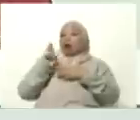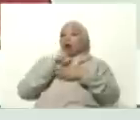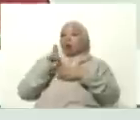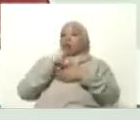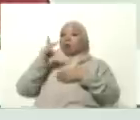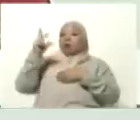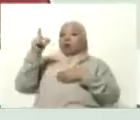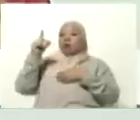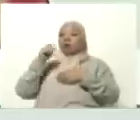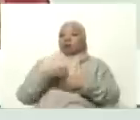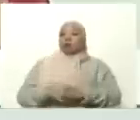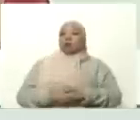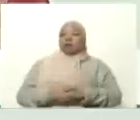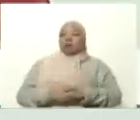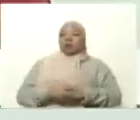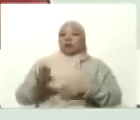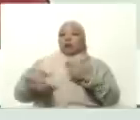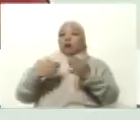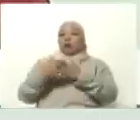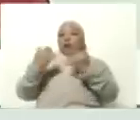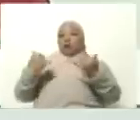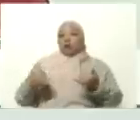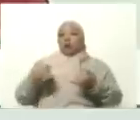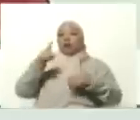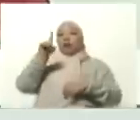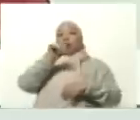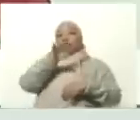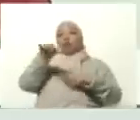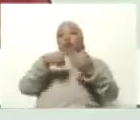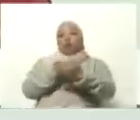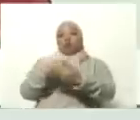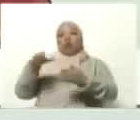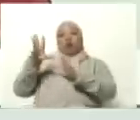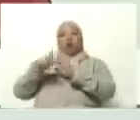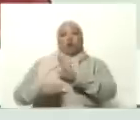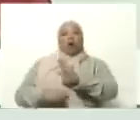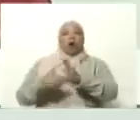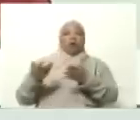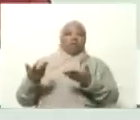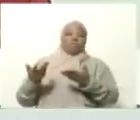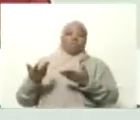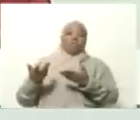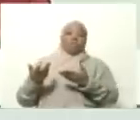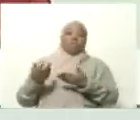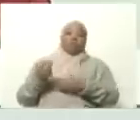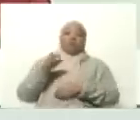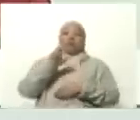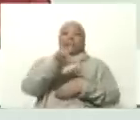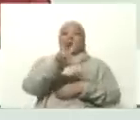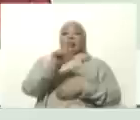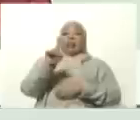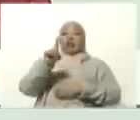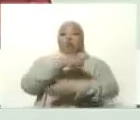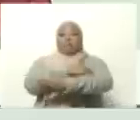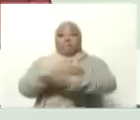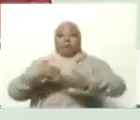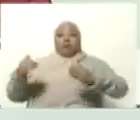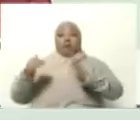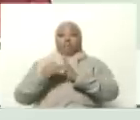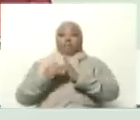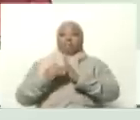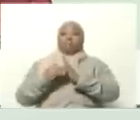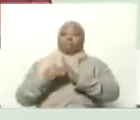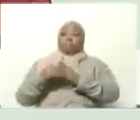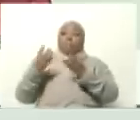segundo tramo. Hasta llegar a los 30 mil millones de dólares que nos quieren robar desde los Estados Unidos y sus aliados.